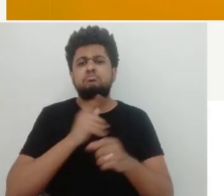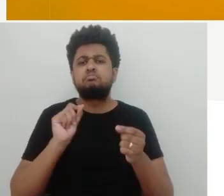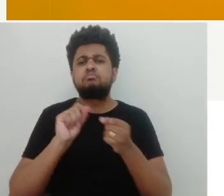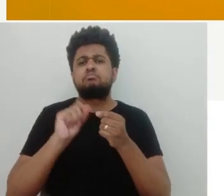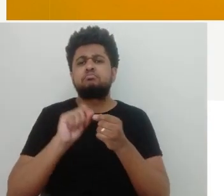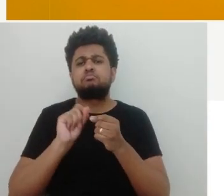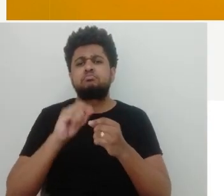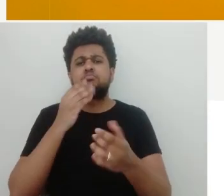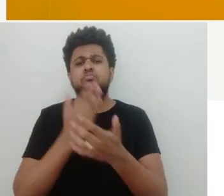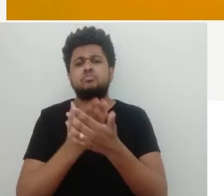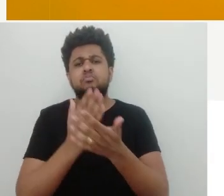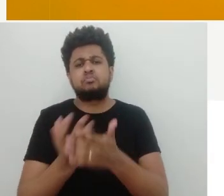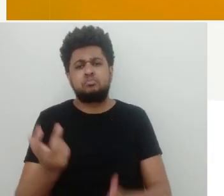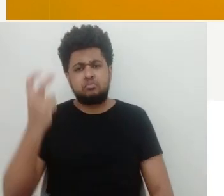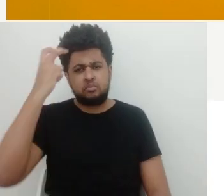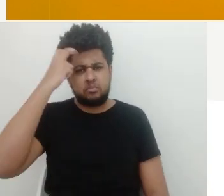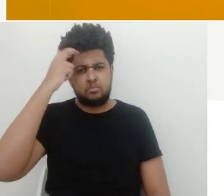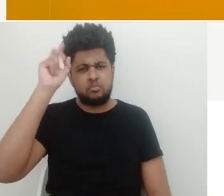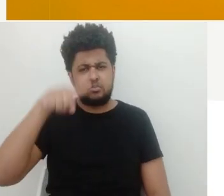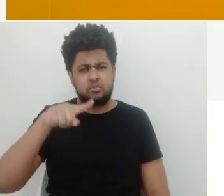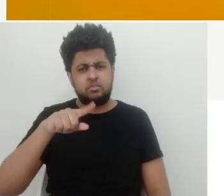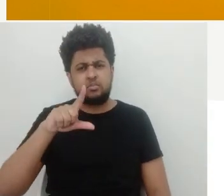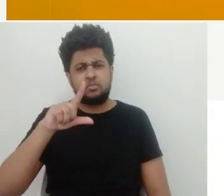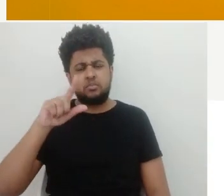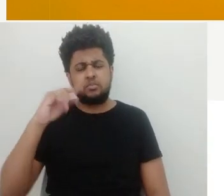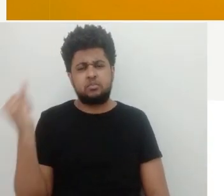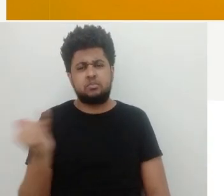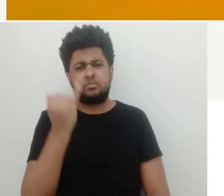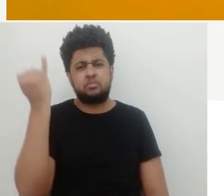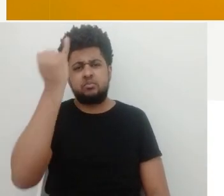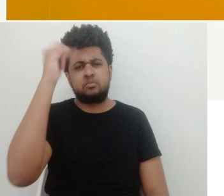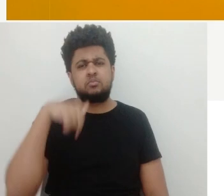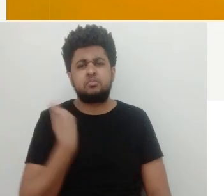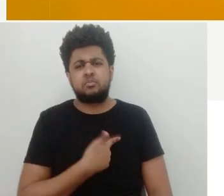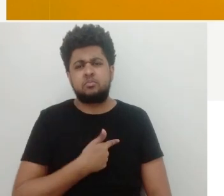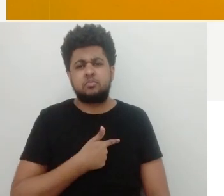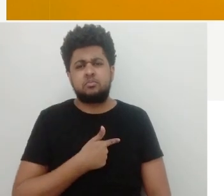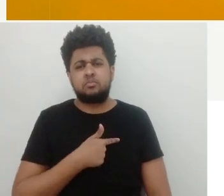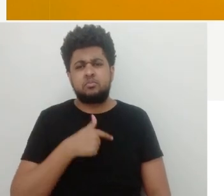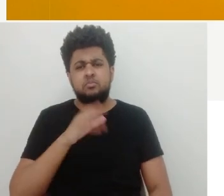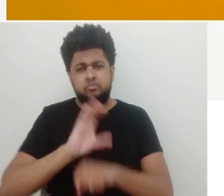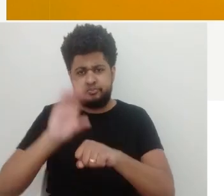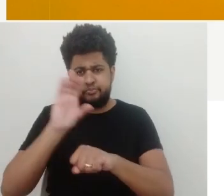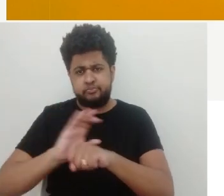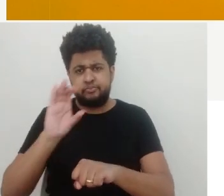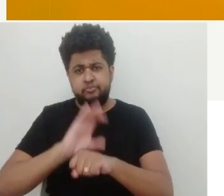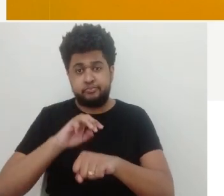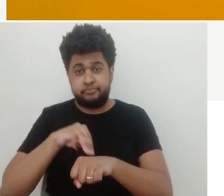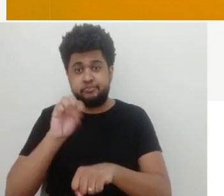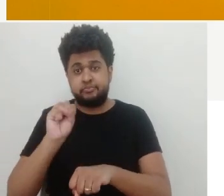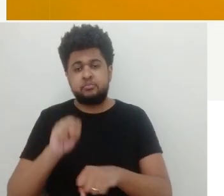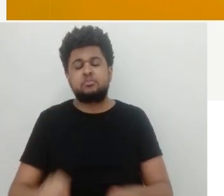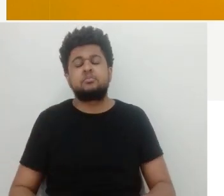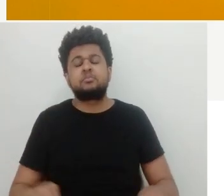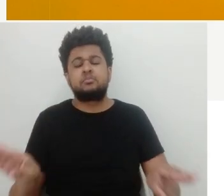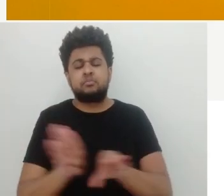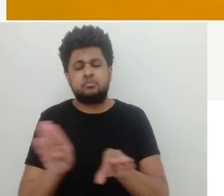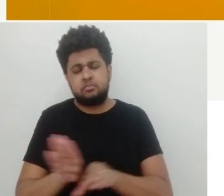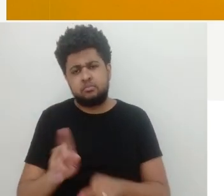programa. En esa tarea, más allá de pensar exclusivamente en los fundadores de la tradición